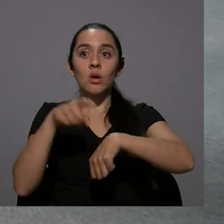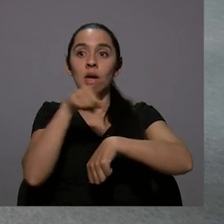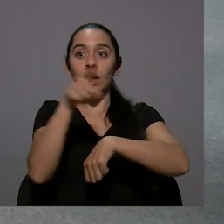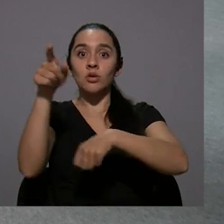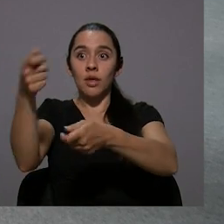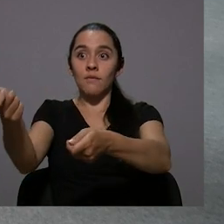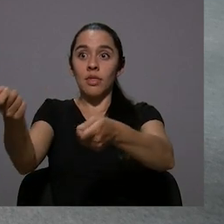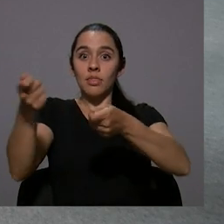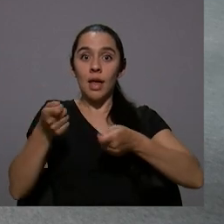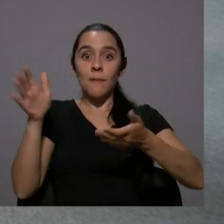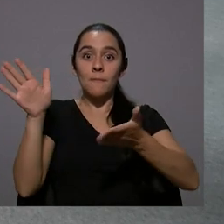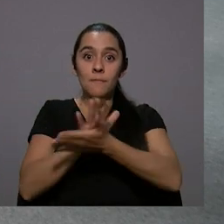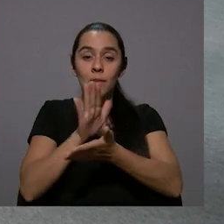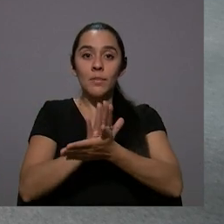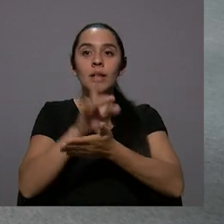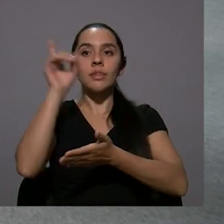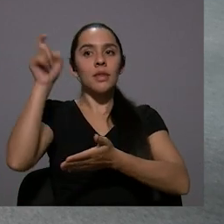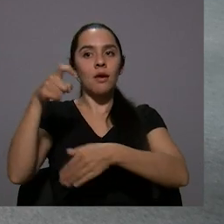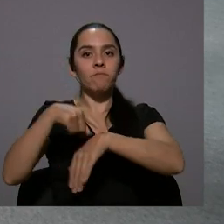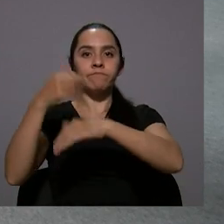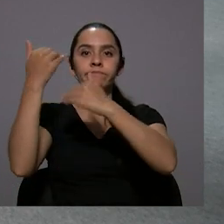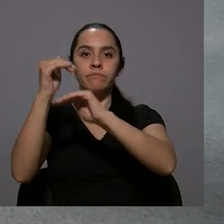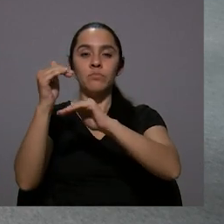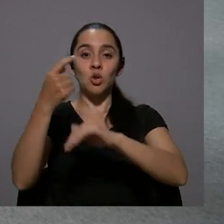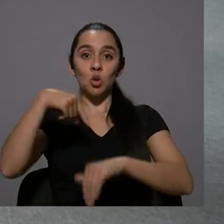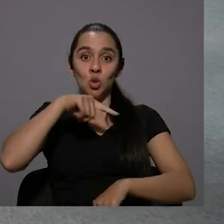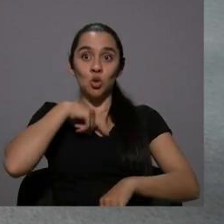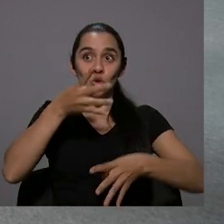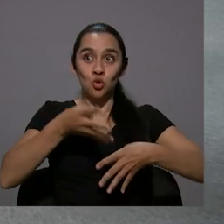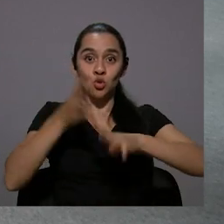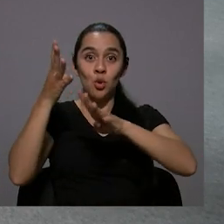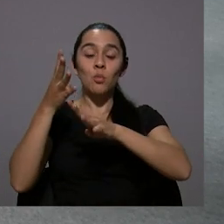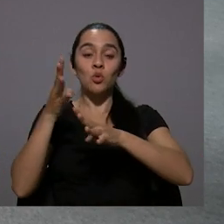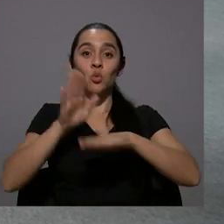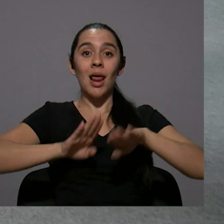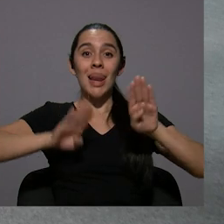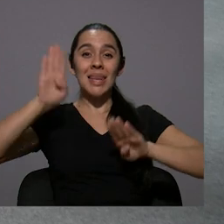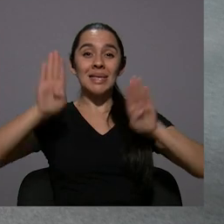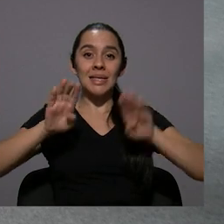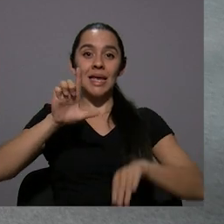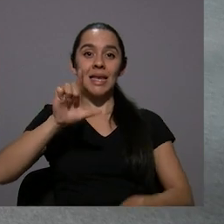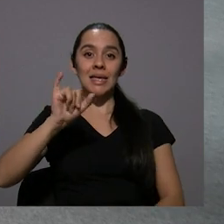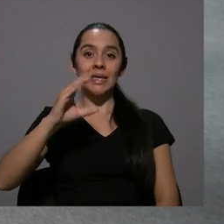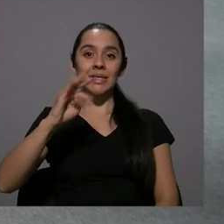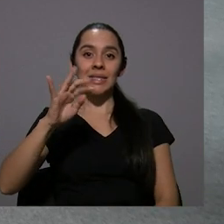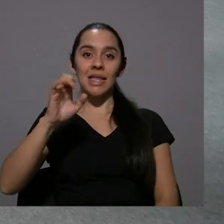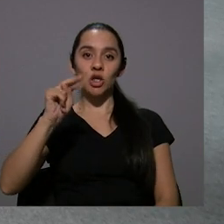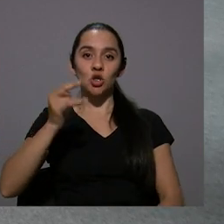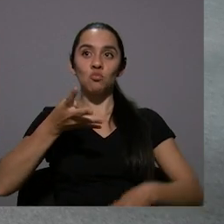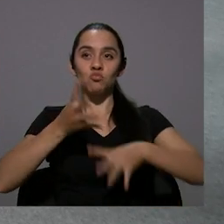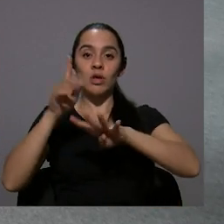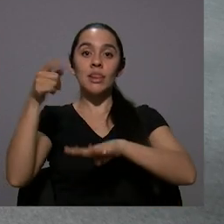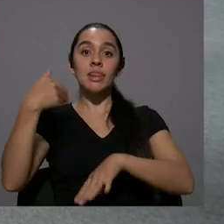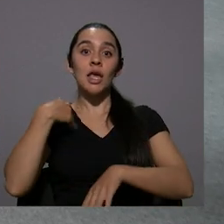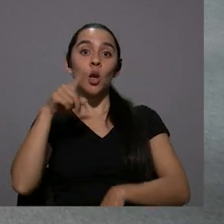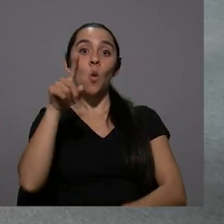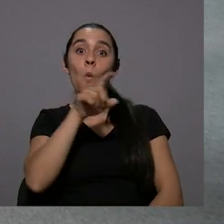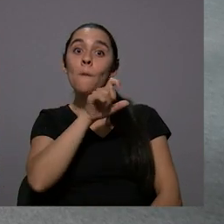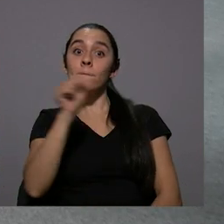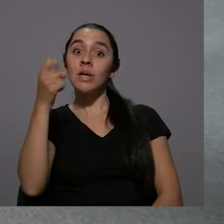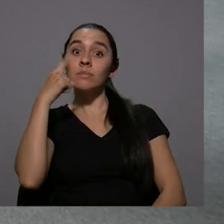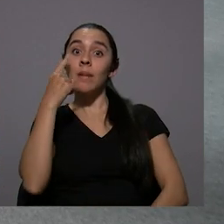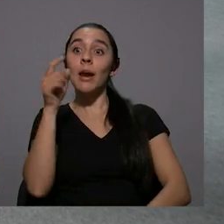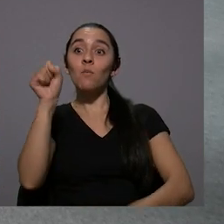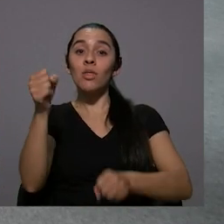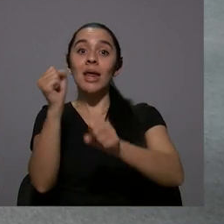cuales tienen que entregarnos el producto terminado Entonces cuando uno publica una licitación mire para esta última elección tiene un mes para que me